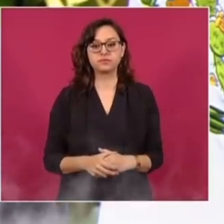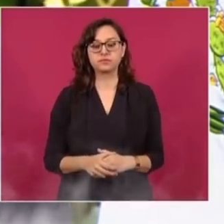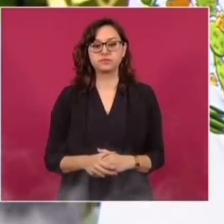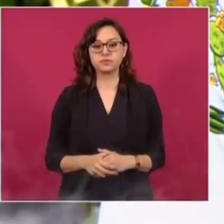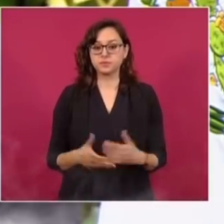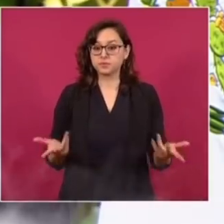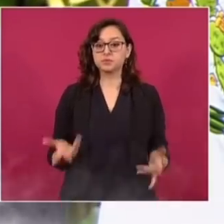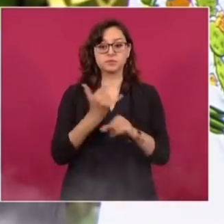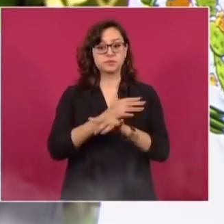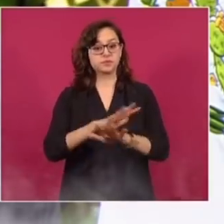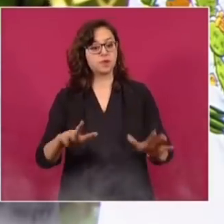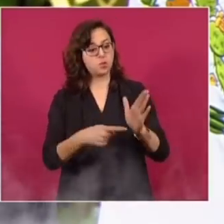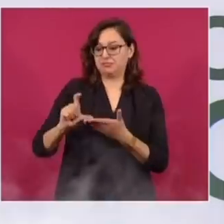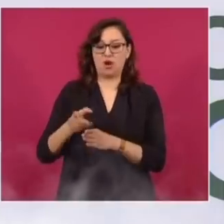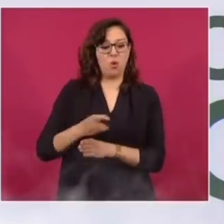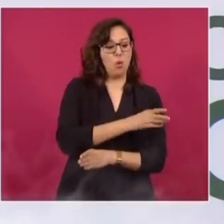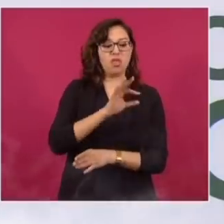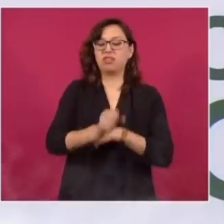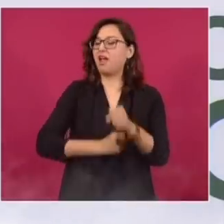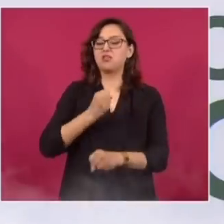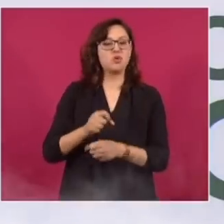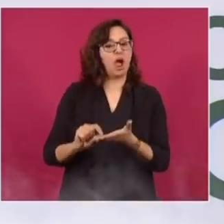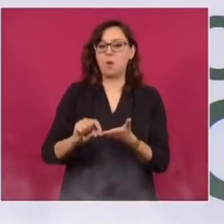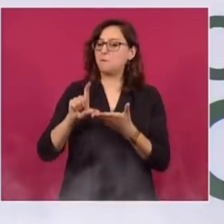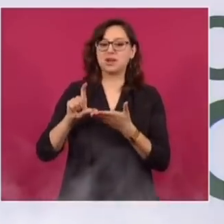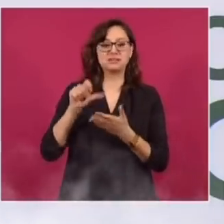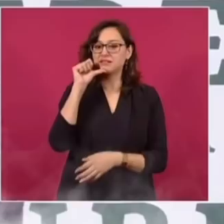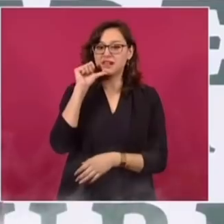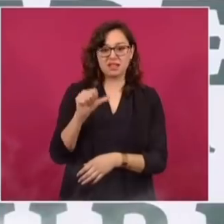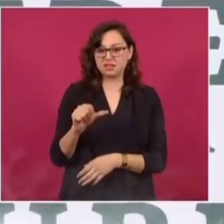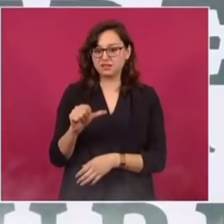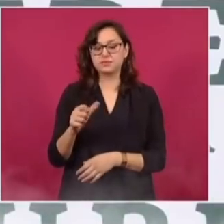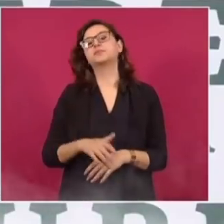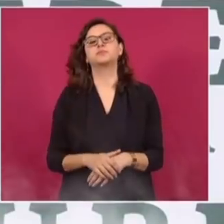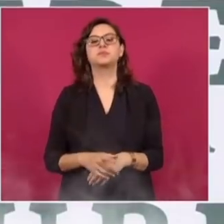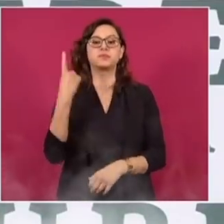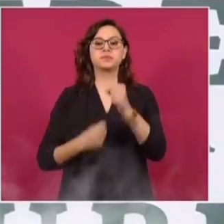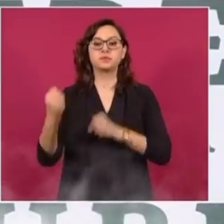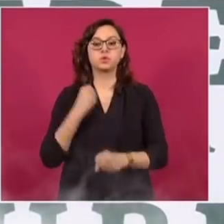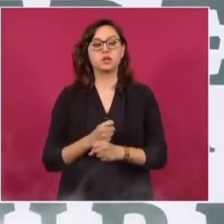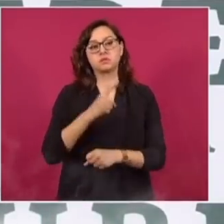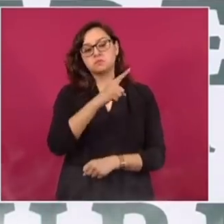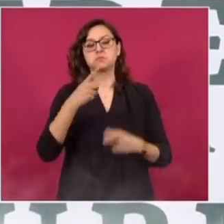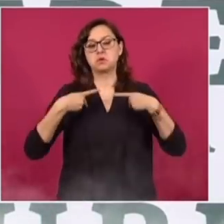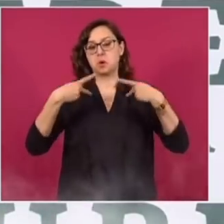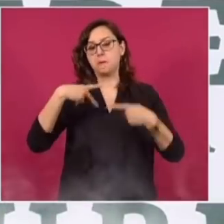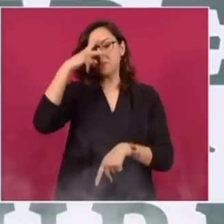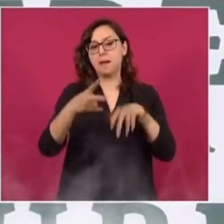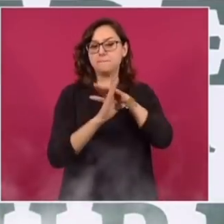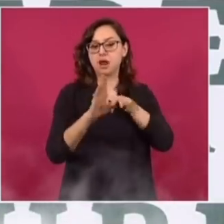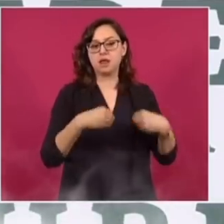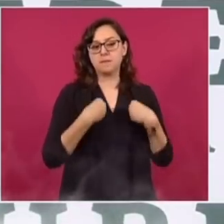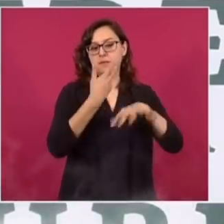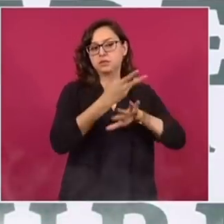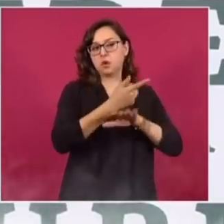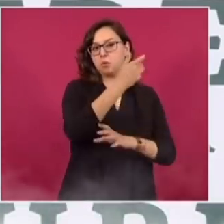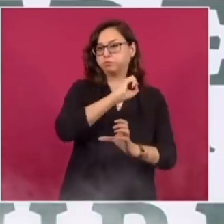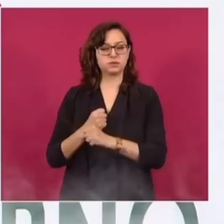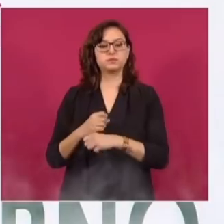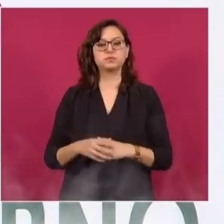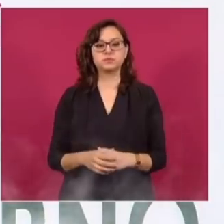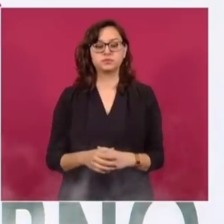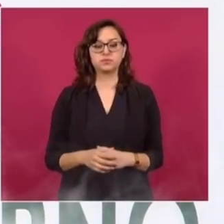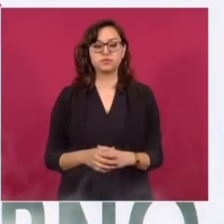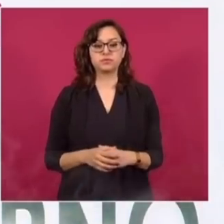demuestran el avance al día de hoy tengo pasado la sentencia fueron de 51 mil 594 millones de dólares y siguen aumentando